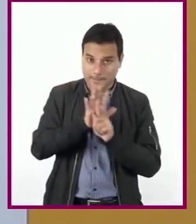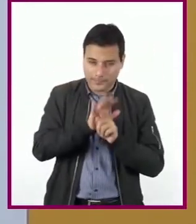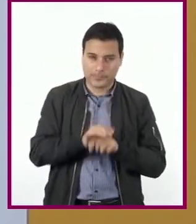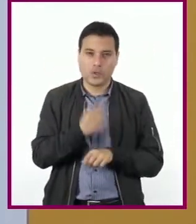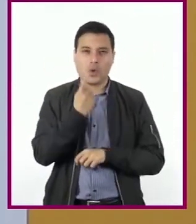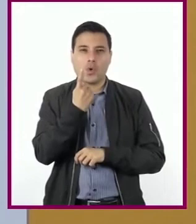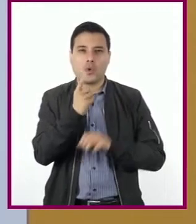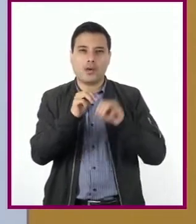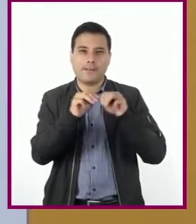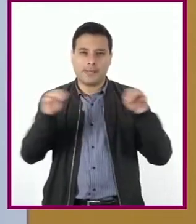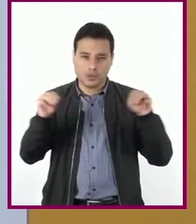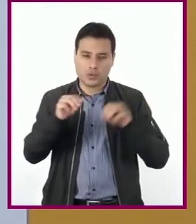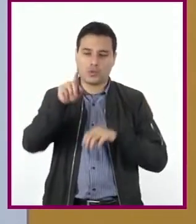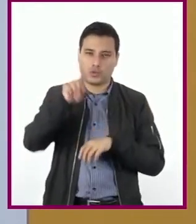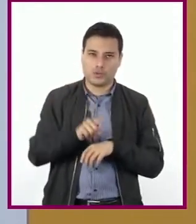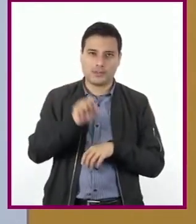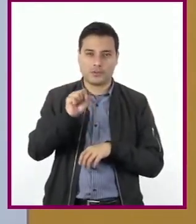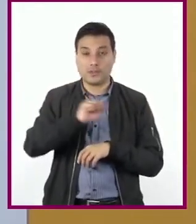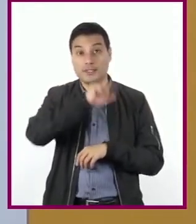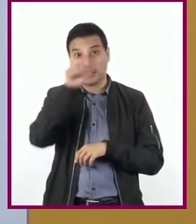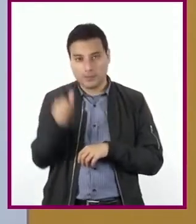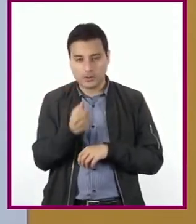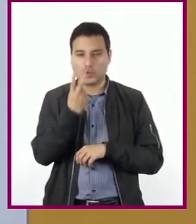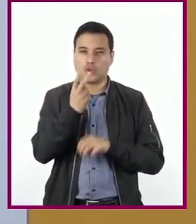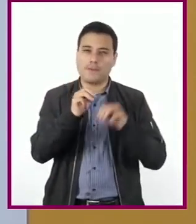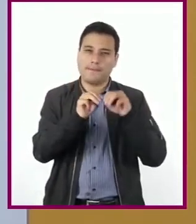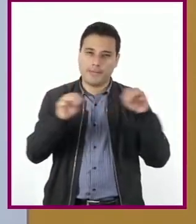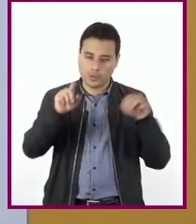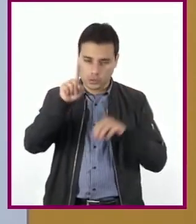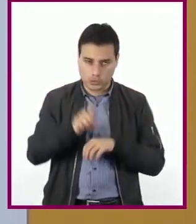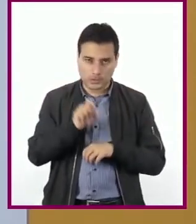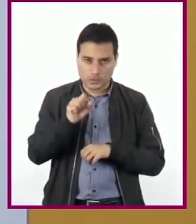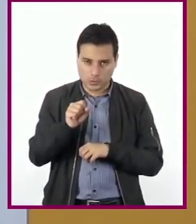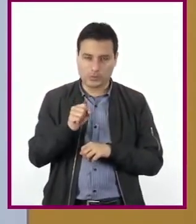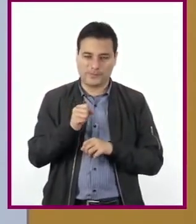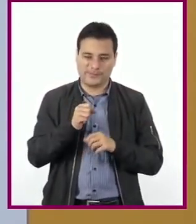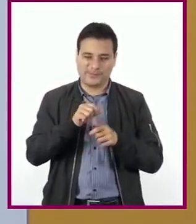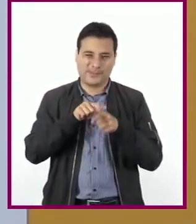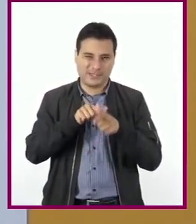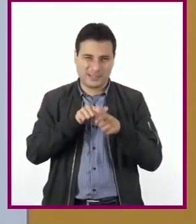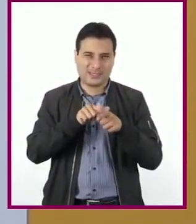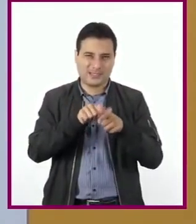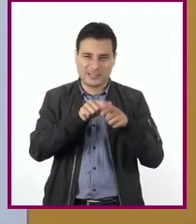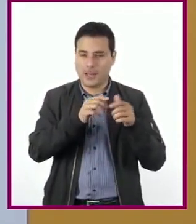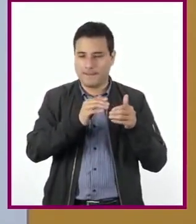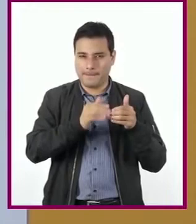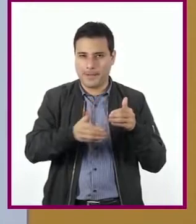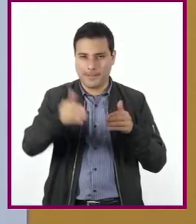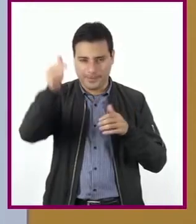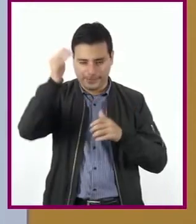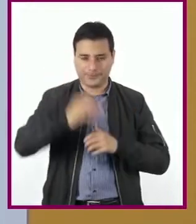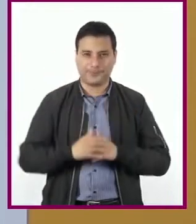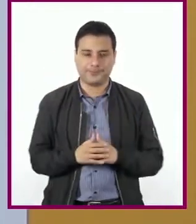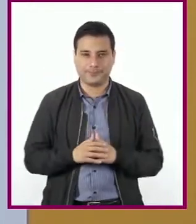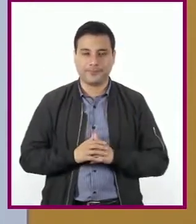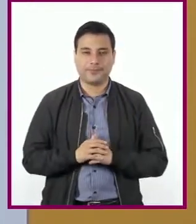otro segundo más, irá a 2 metros sobre segundo, y así mientras se aplique una fuerza de un